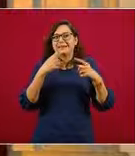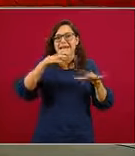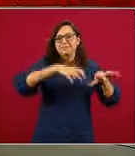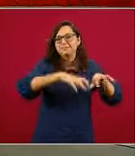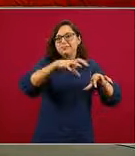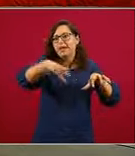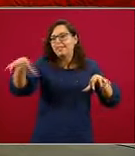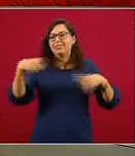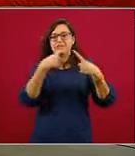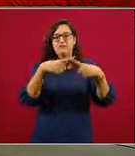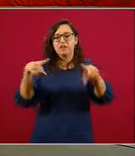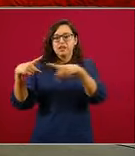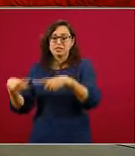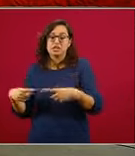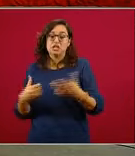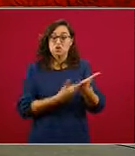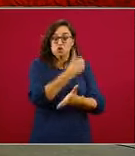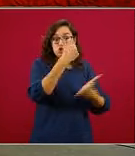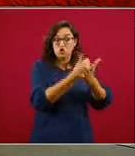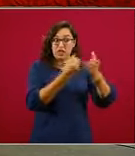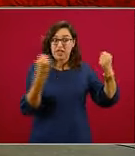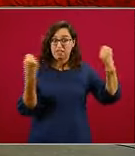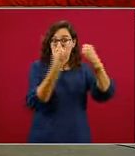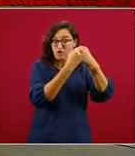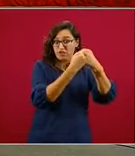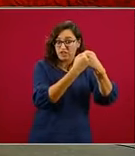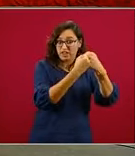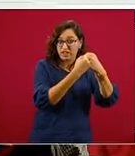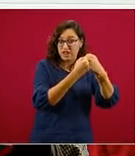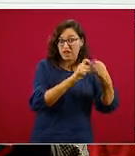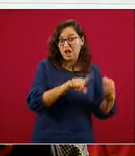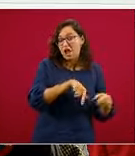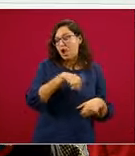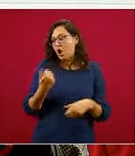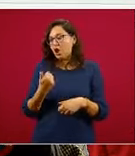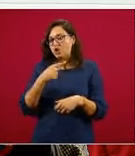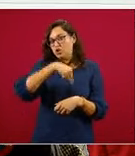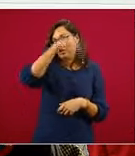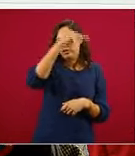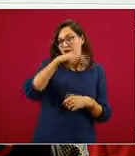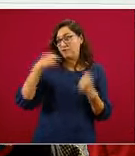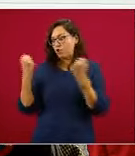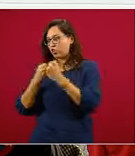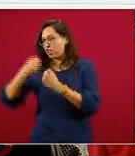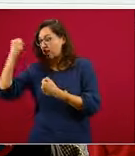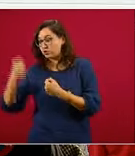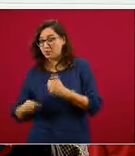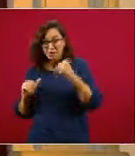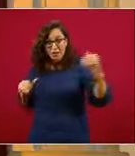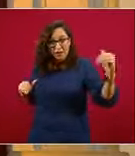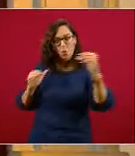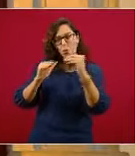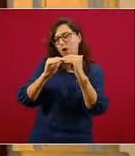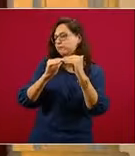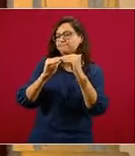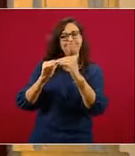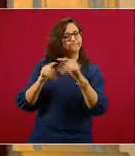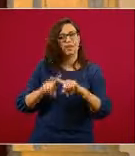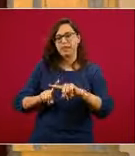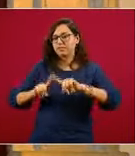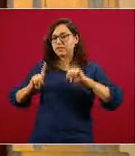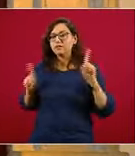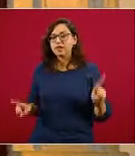en una ciudad fronteriza que en un estado de la otra frontera al sur del país o del centro del país. Entonces nos